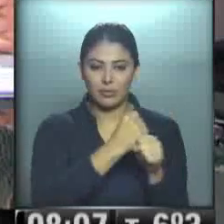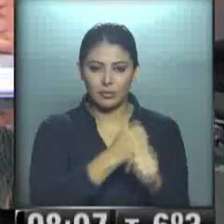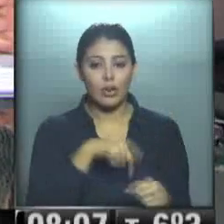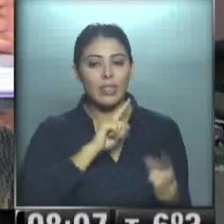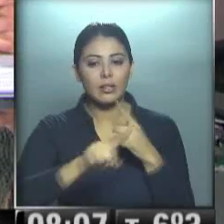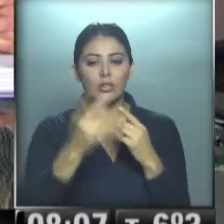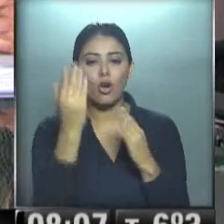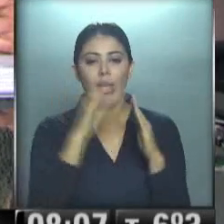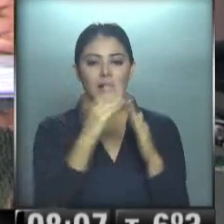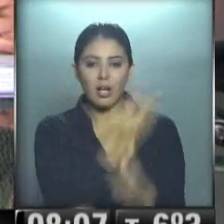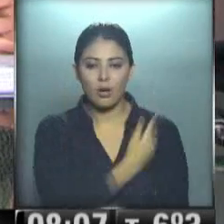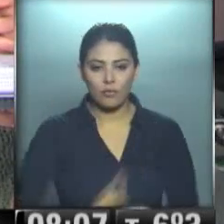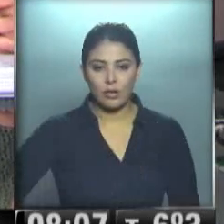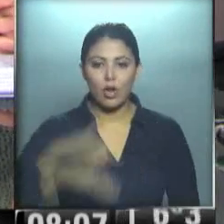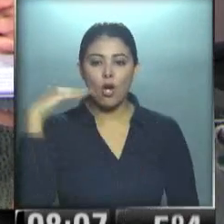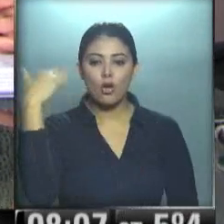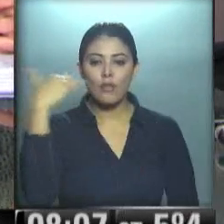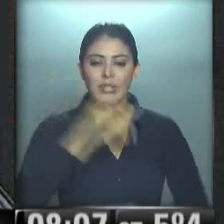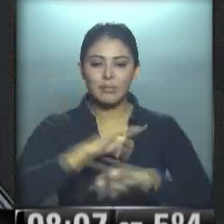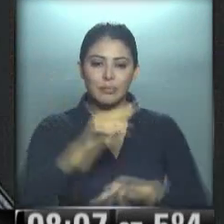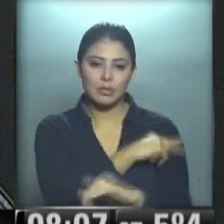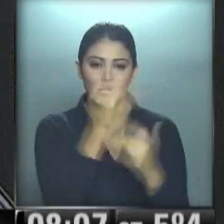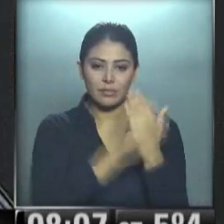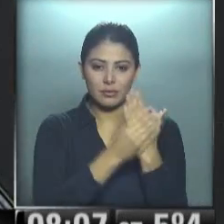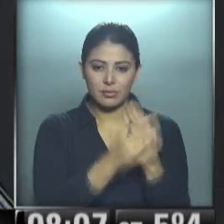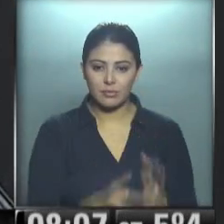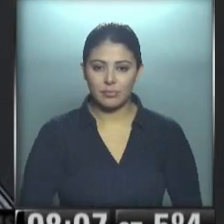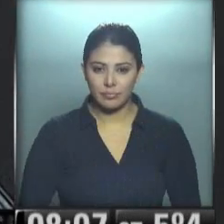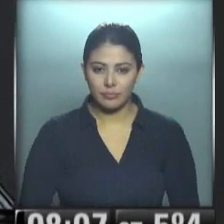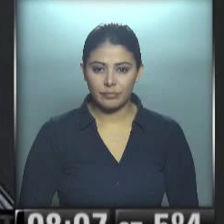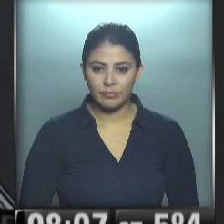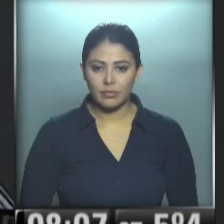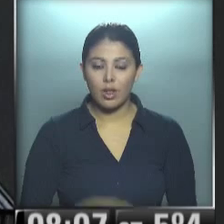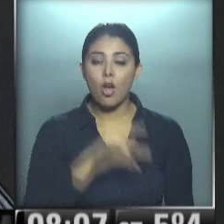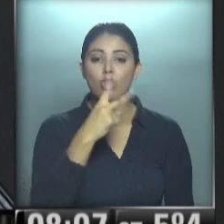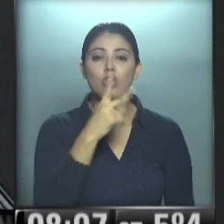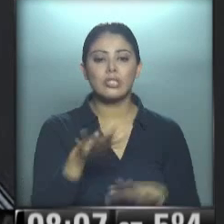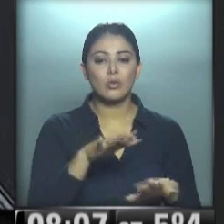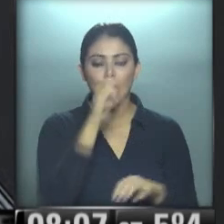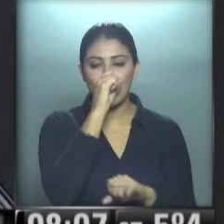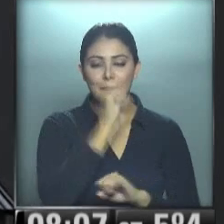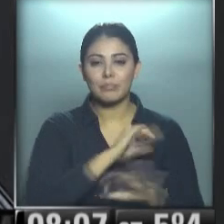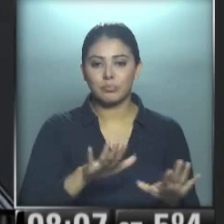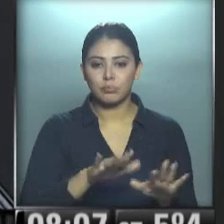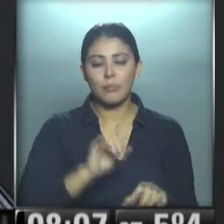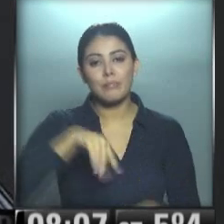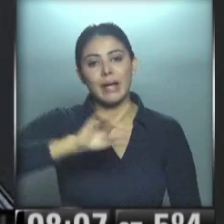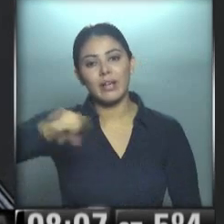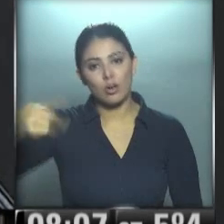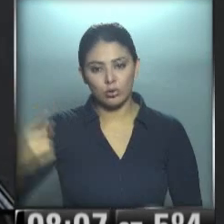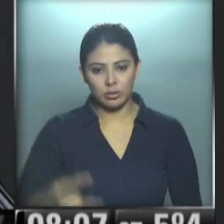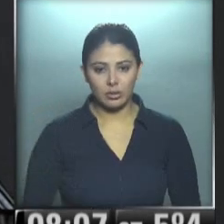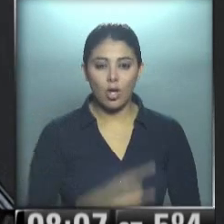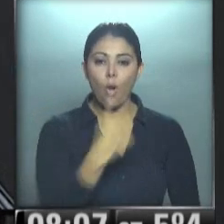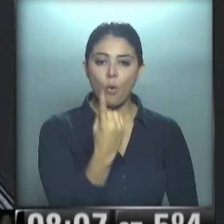vamos en vivo a casa de gobierno o conferencia de capitanich existen dos situaciones de mayor complejidad relativa a que el resto es